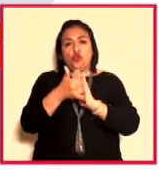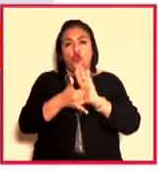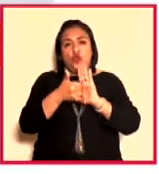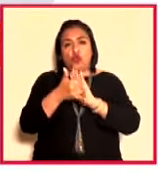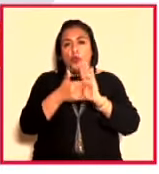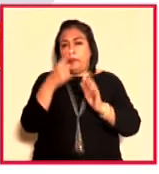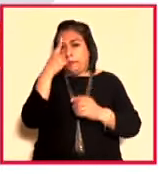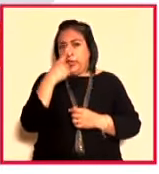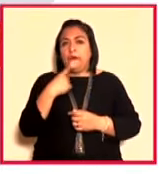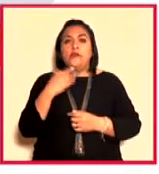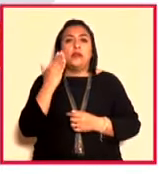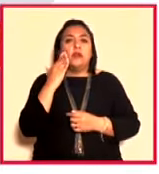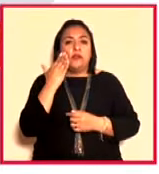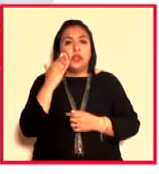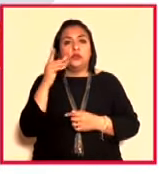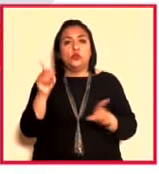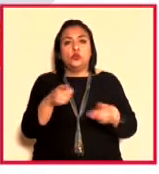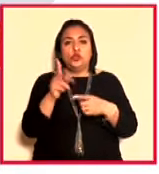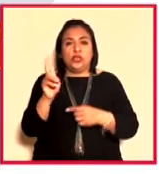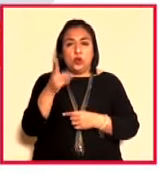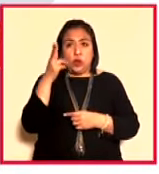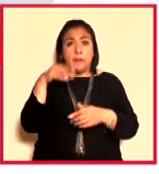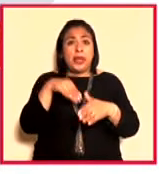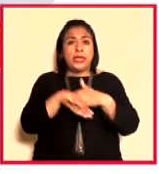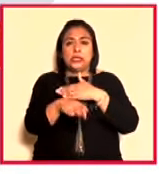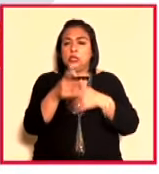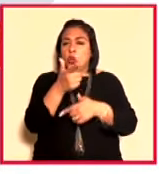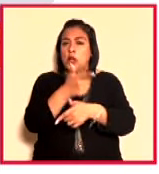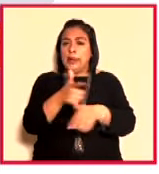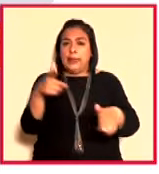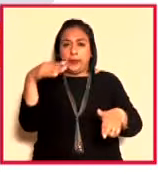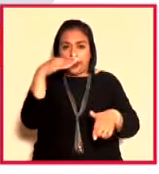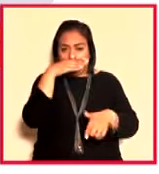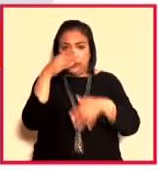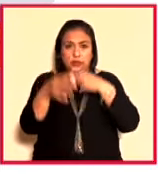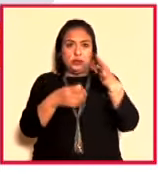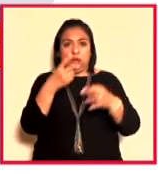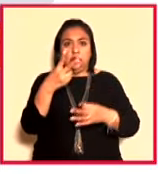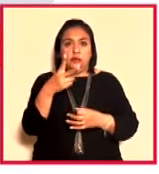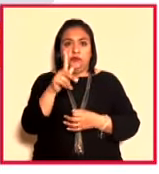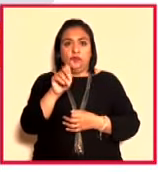Facebook de Música UNAM. El acceso es libre. Noticias